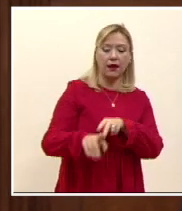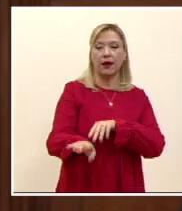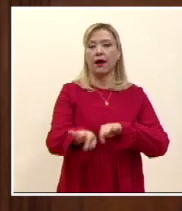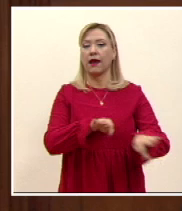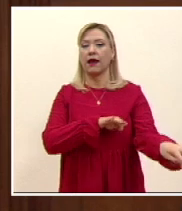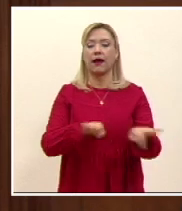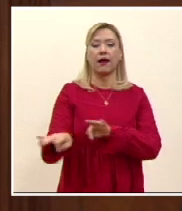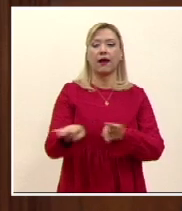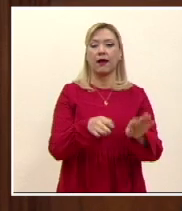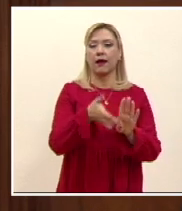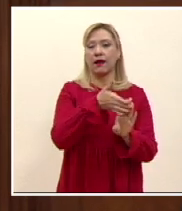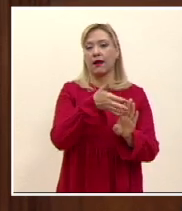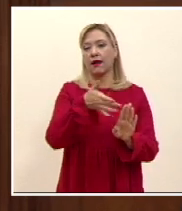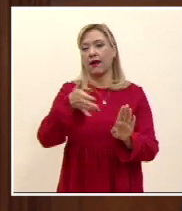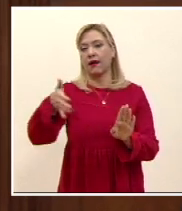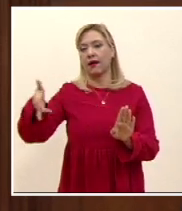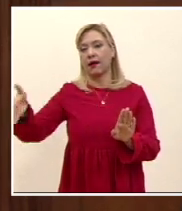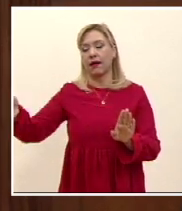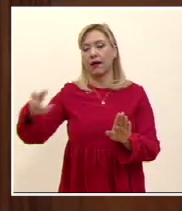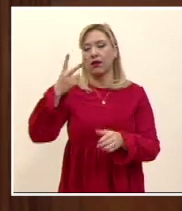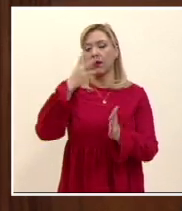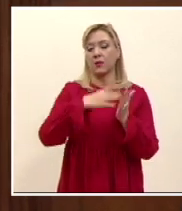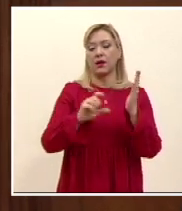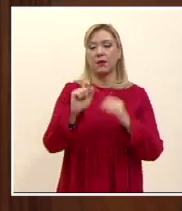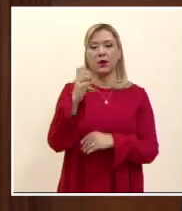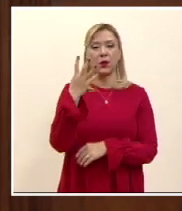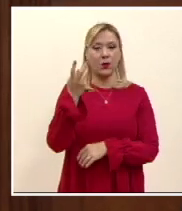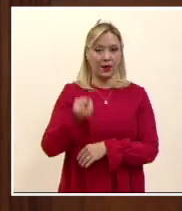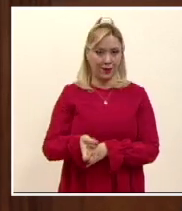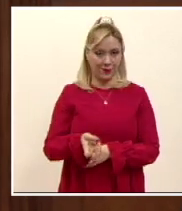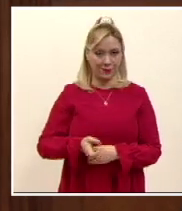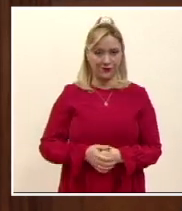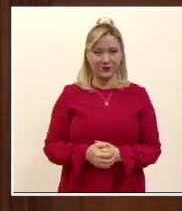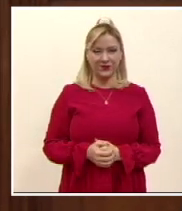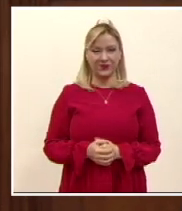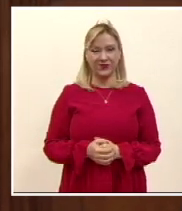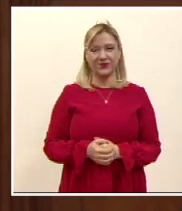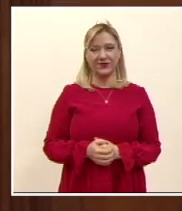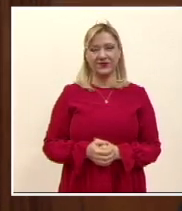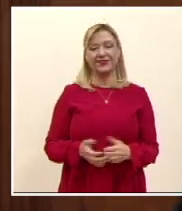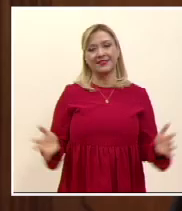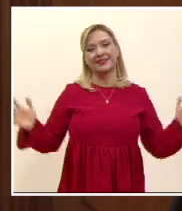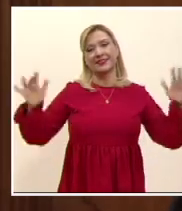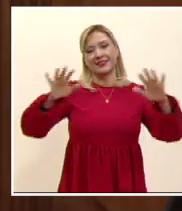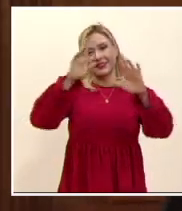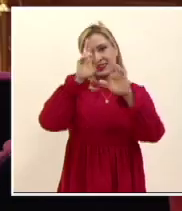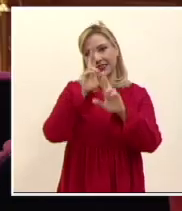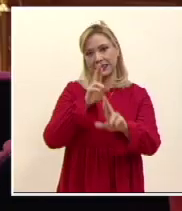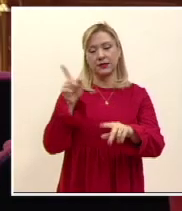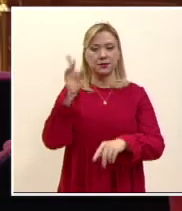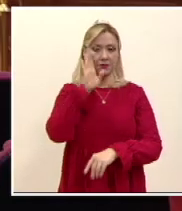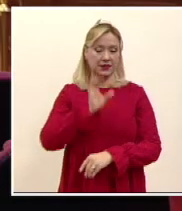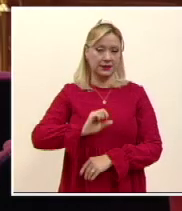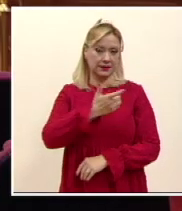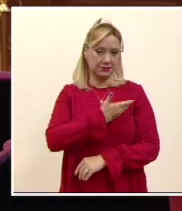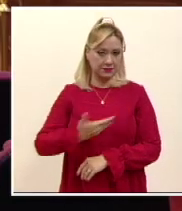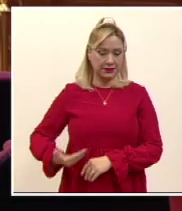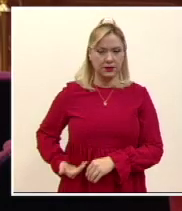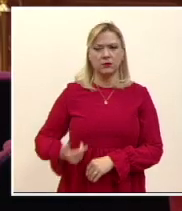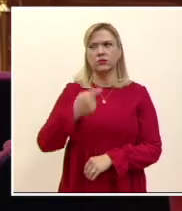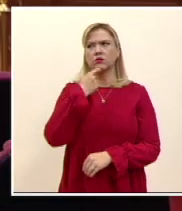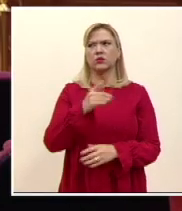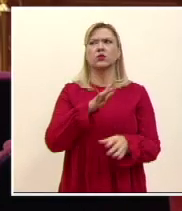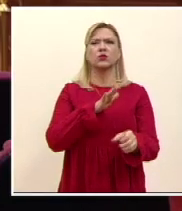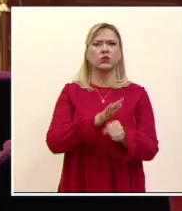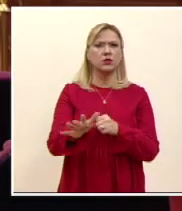sesiones correspondiente al año 2024. En sesión solemne, la ministra presidenta destacó algunos asuntos que